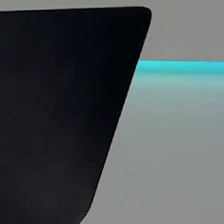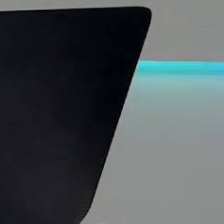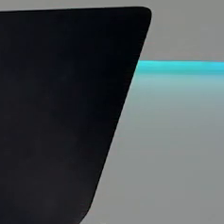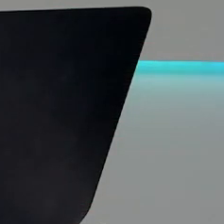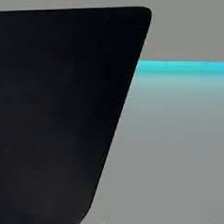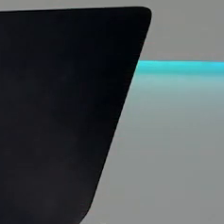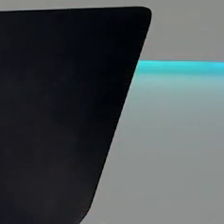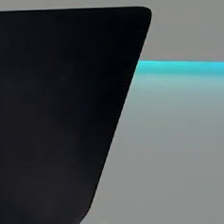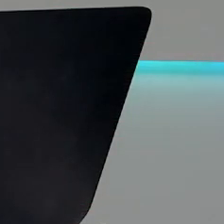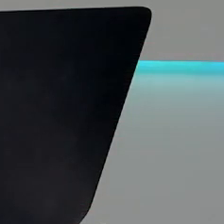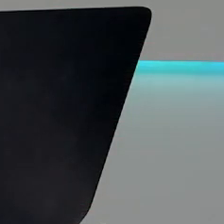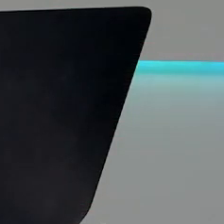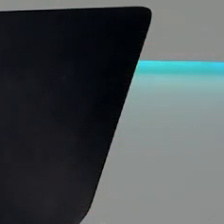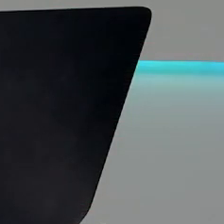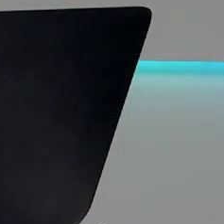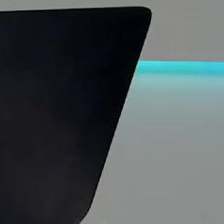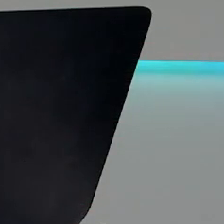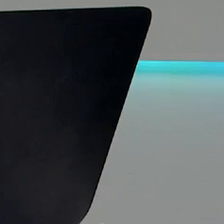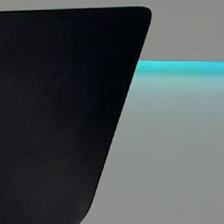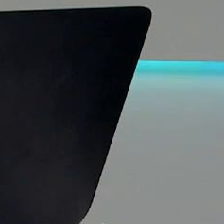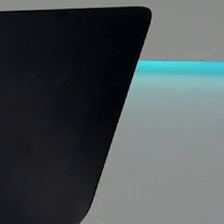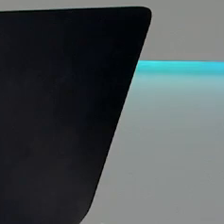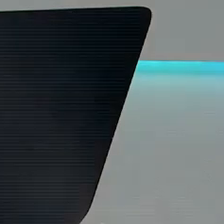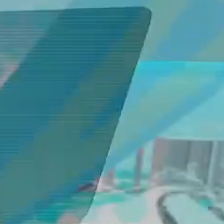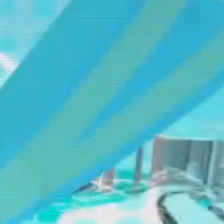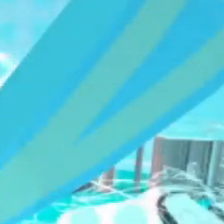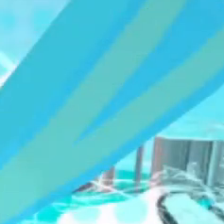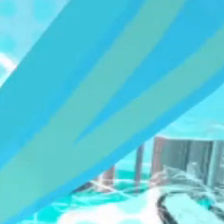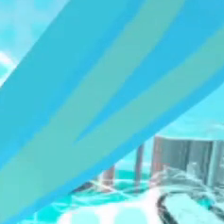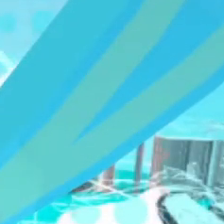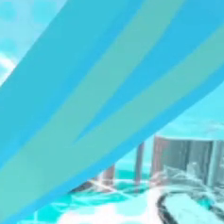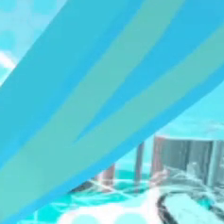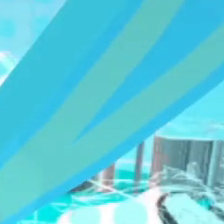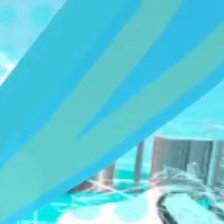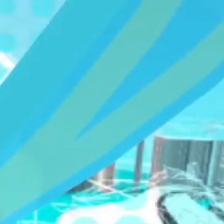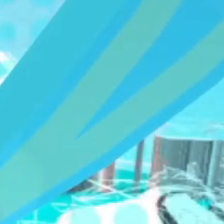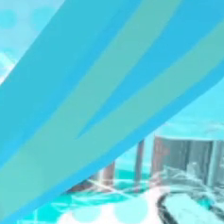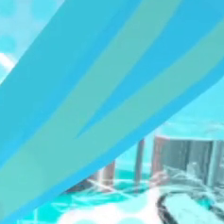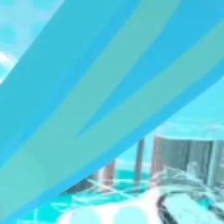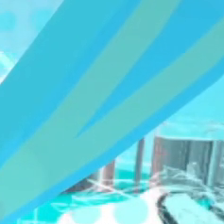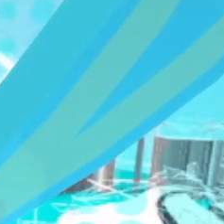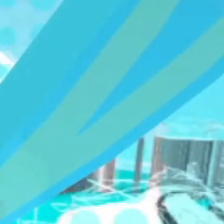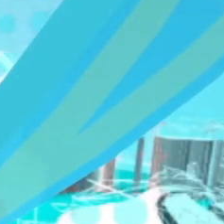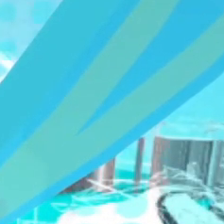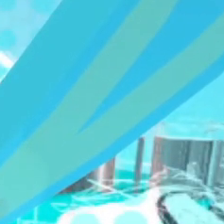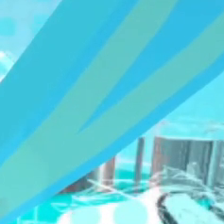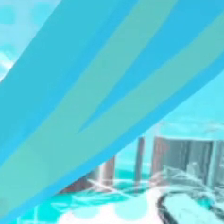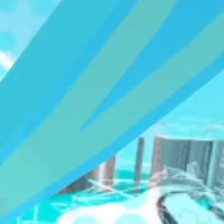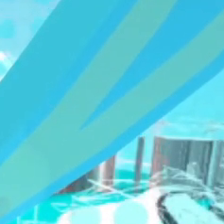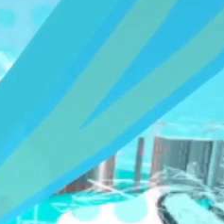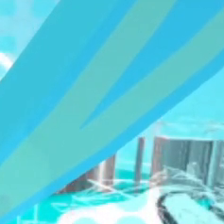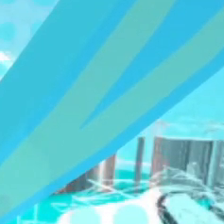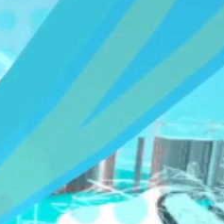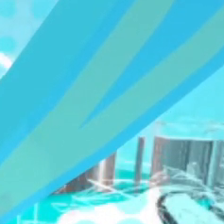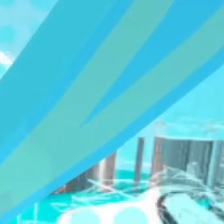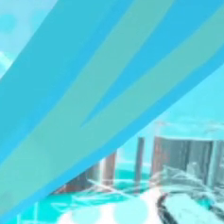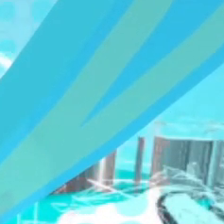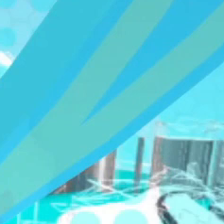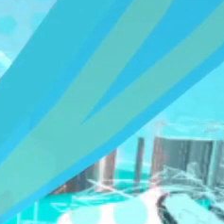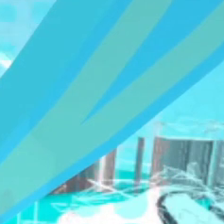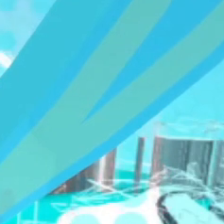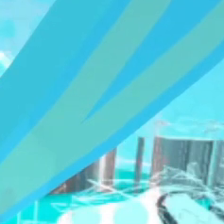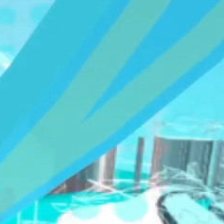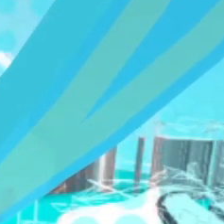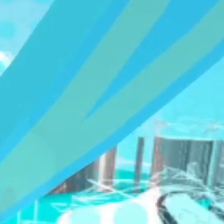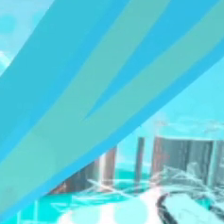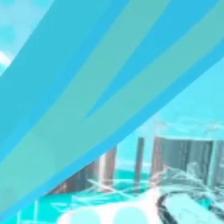7:25 de la noche y repasemos en este momento cuál es el precio del dólar en nuestro país. La divisa